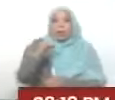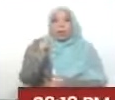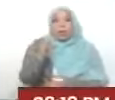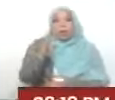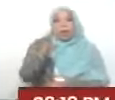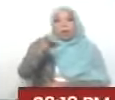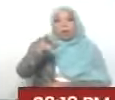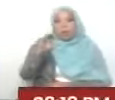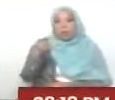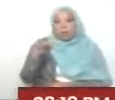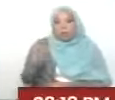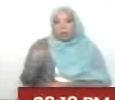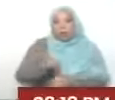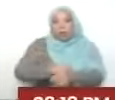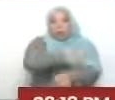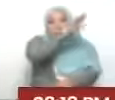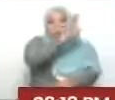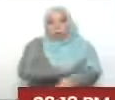Barcelona.